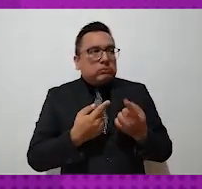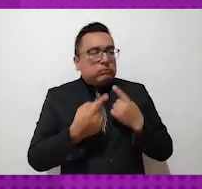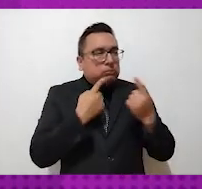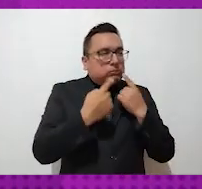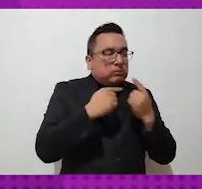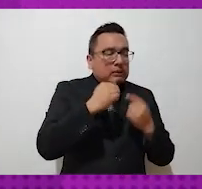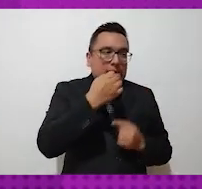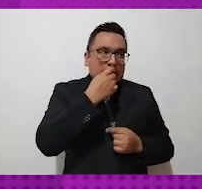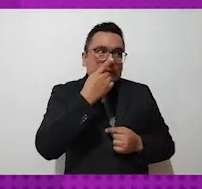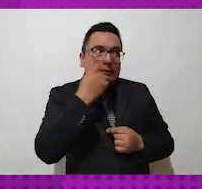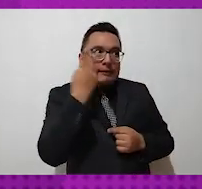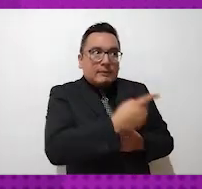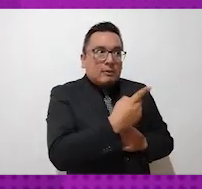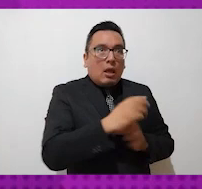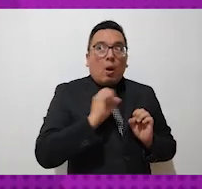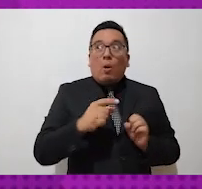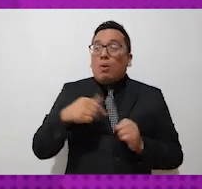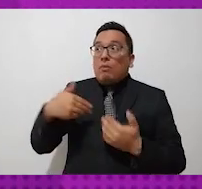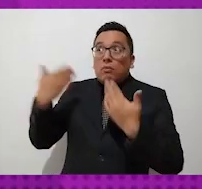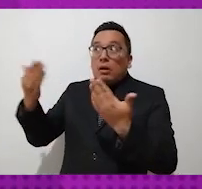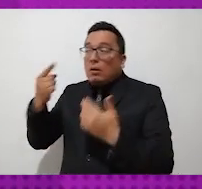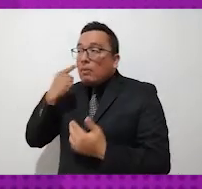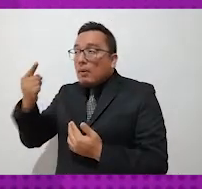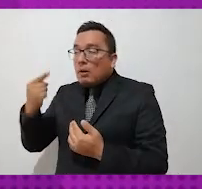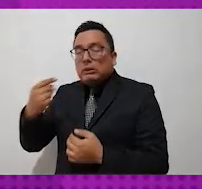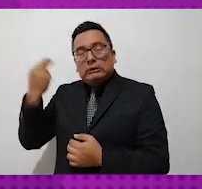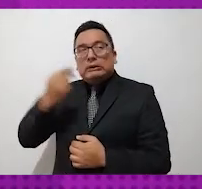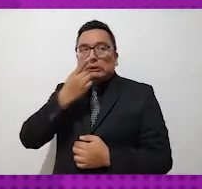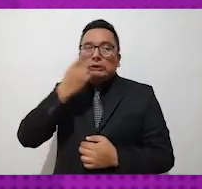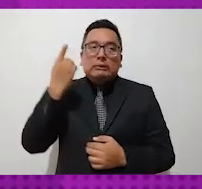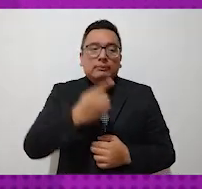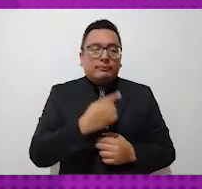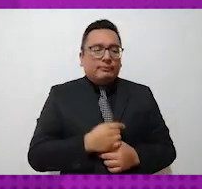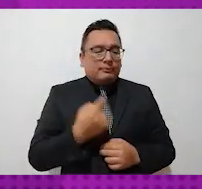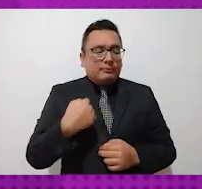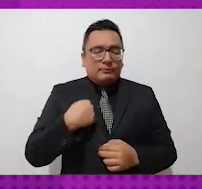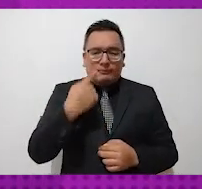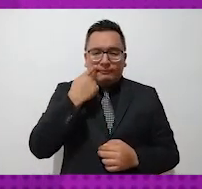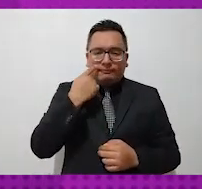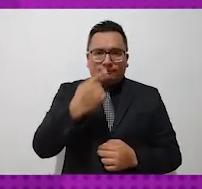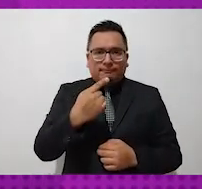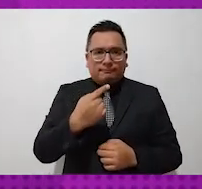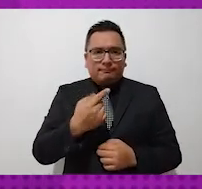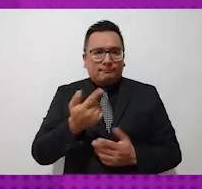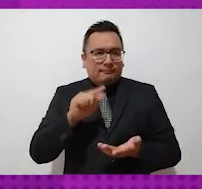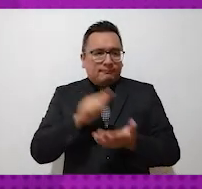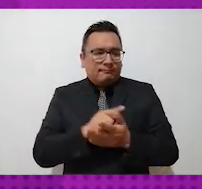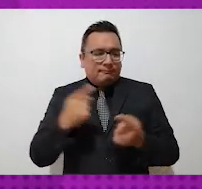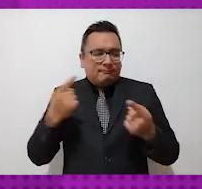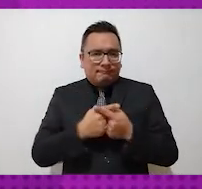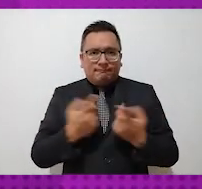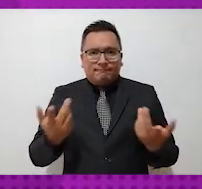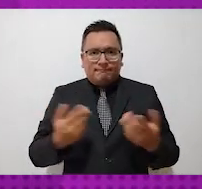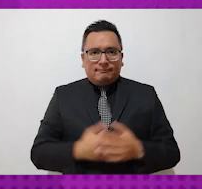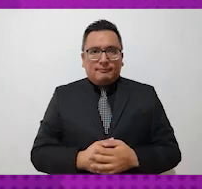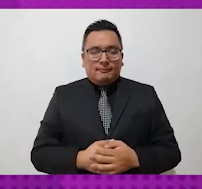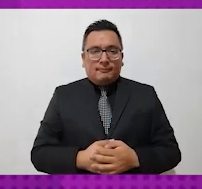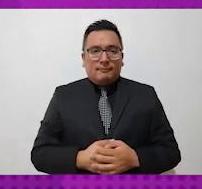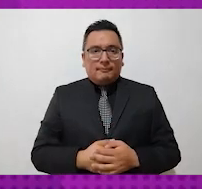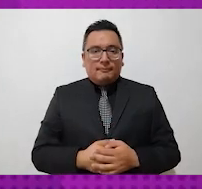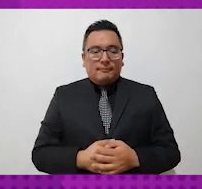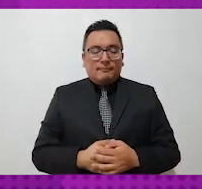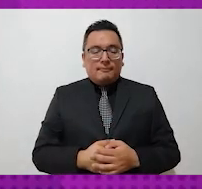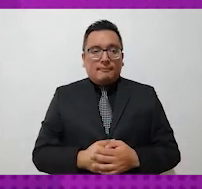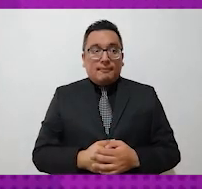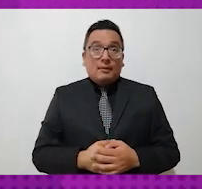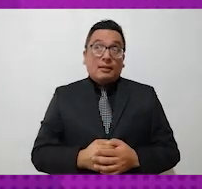denunciar cualquier tipo de acto que creas que va en contra de la normativa. La indiferencia también afecta